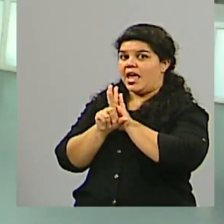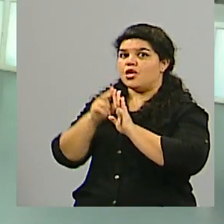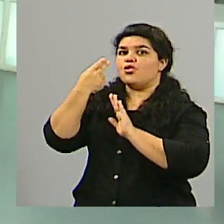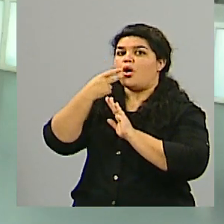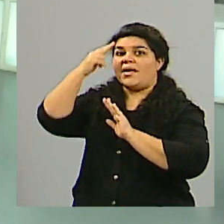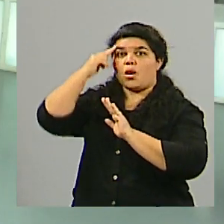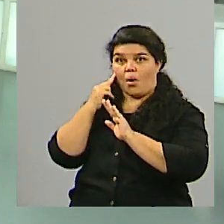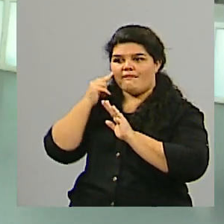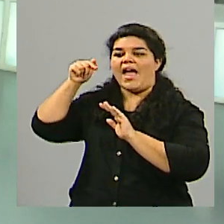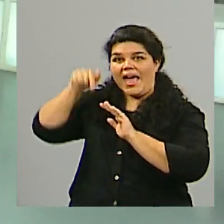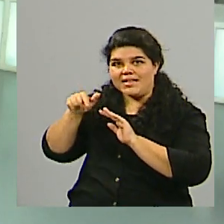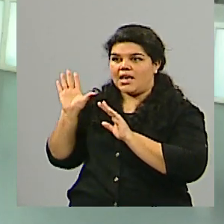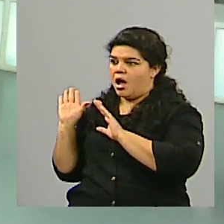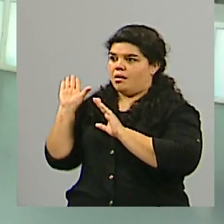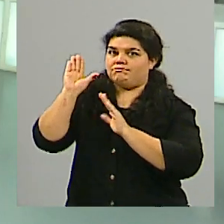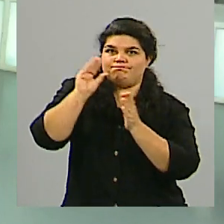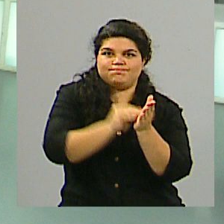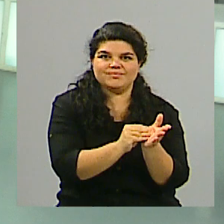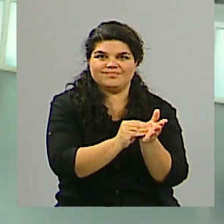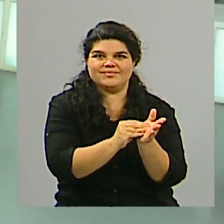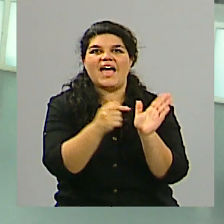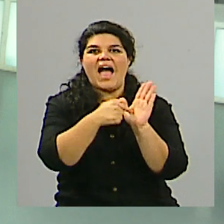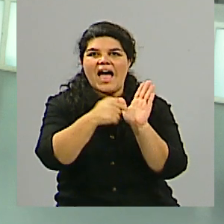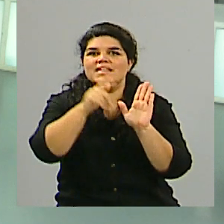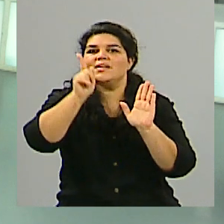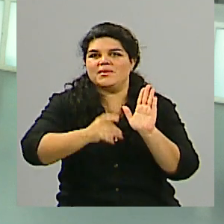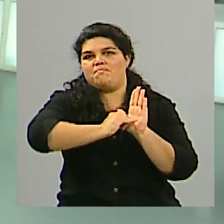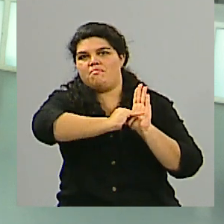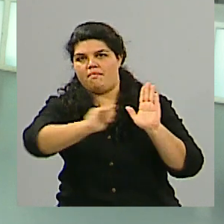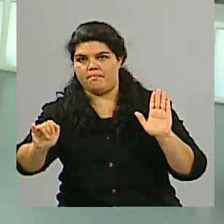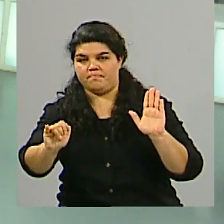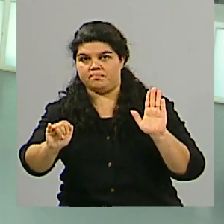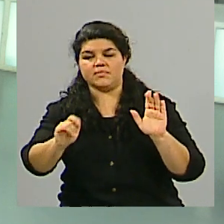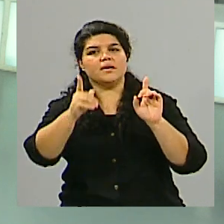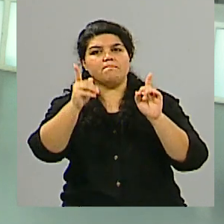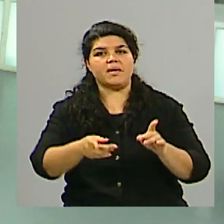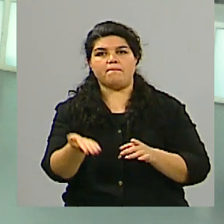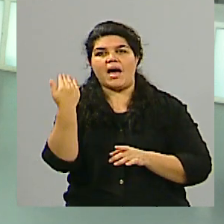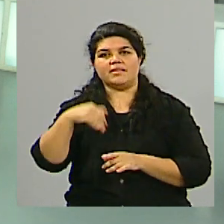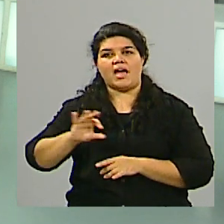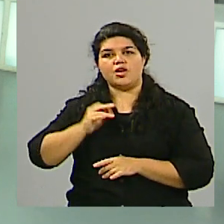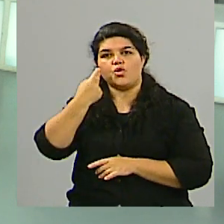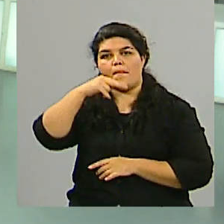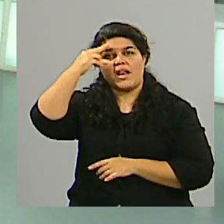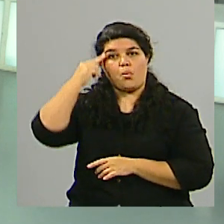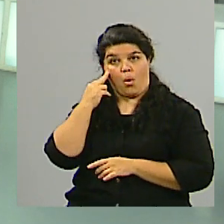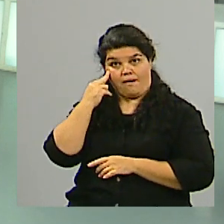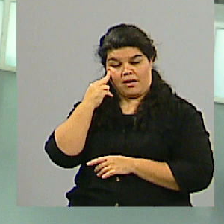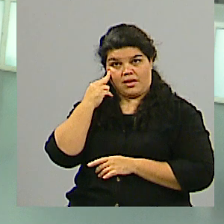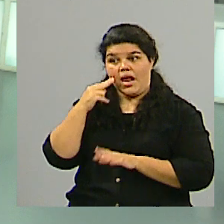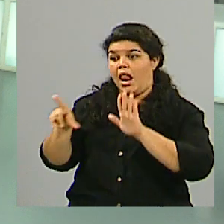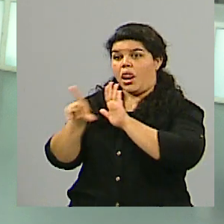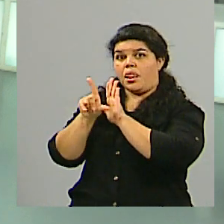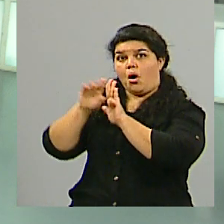del momento de los hechos. Claro. Esta norma, la norma que estaba vigente en el año 2009, establecía que para que